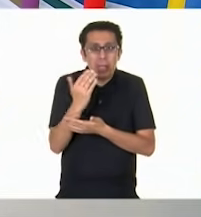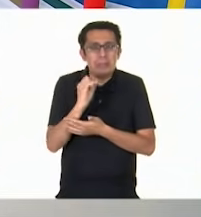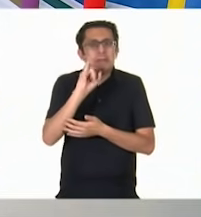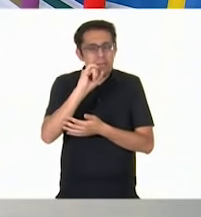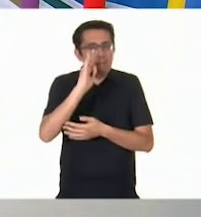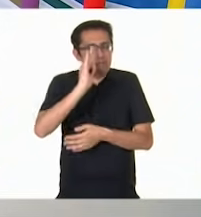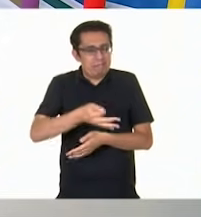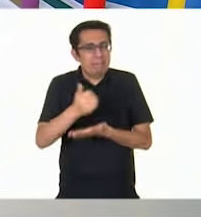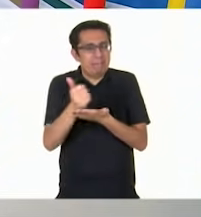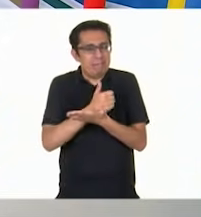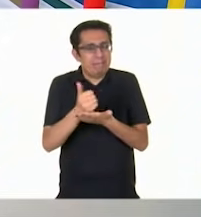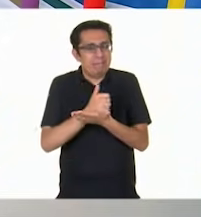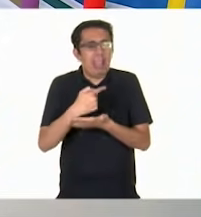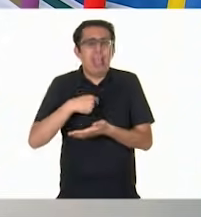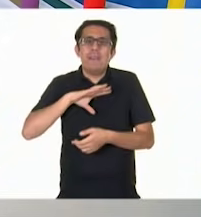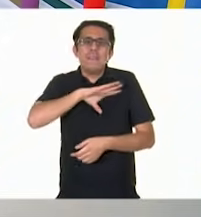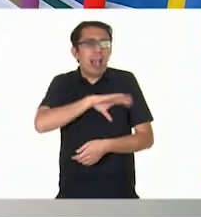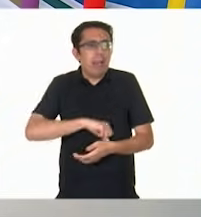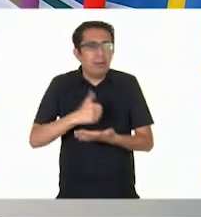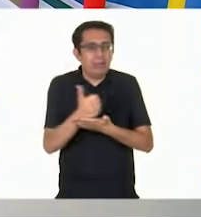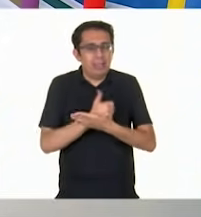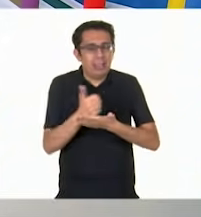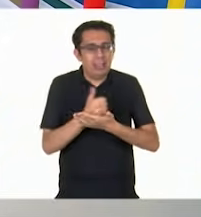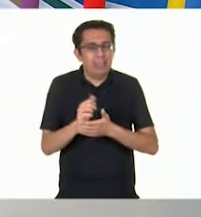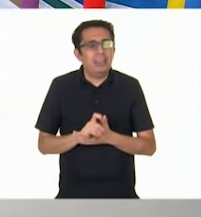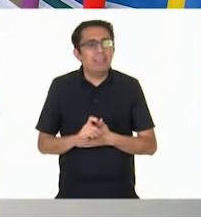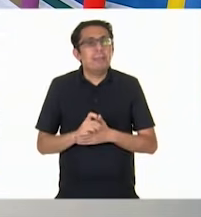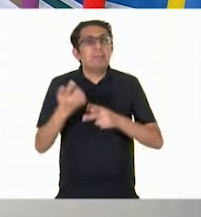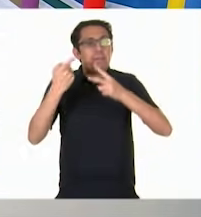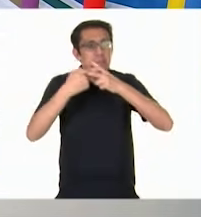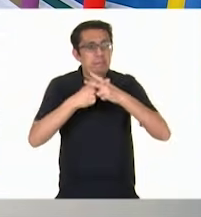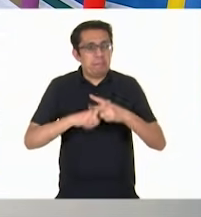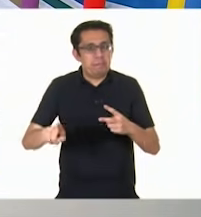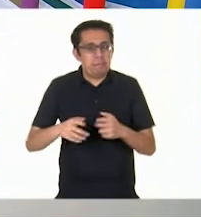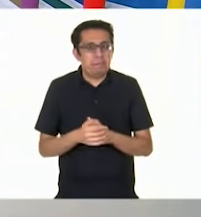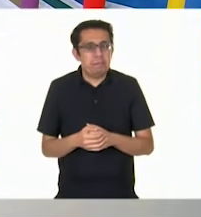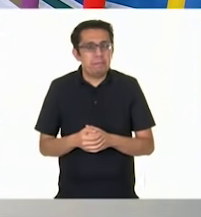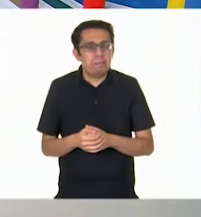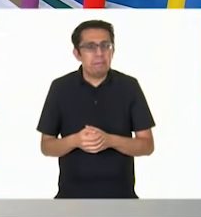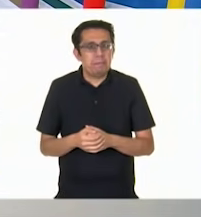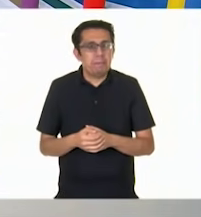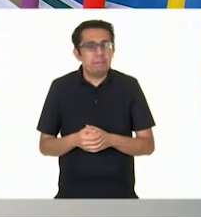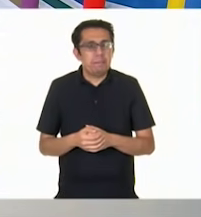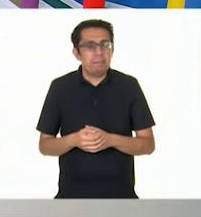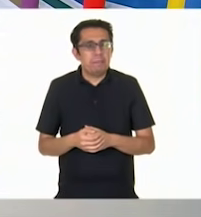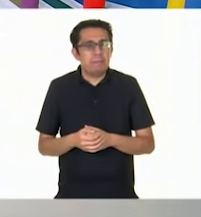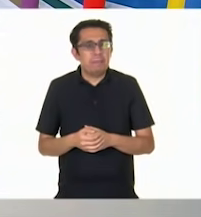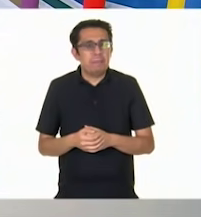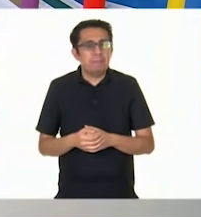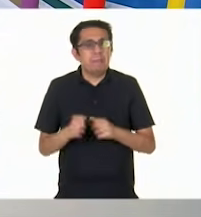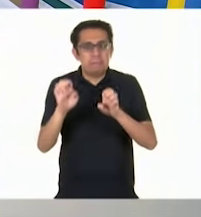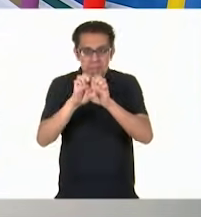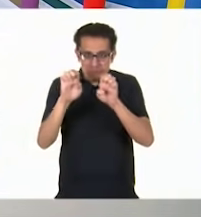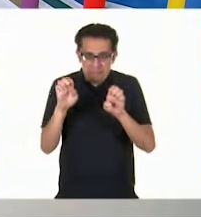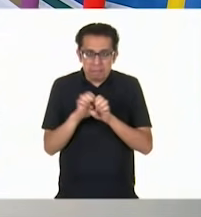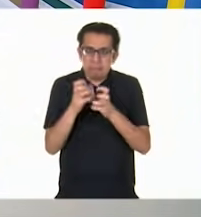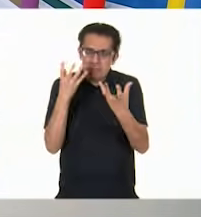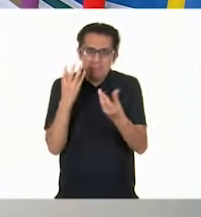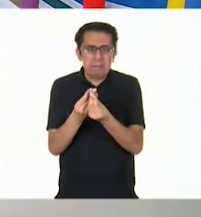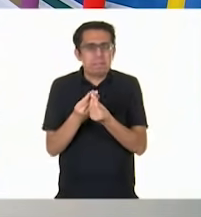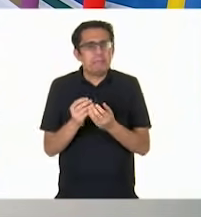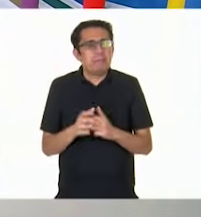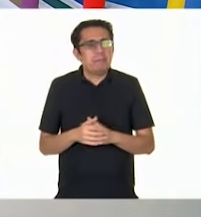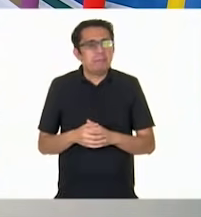Muy bien. Porque es mi favorito. Entonces, comencemos. ¡Sí! Equipo. Bien.